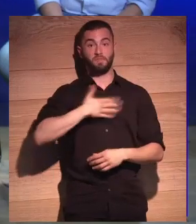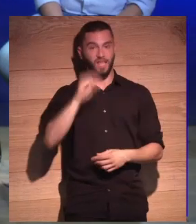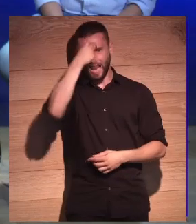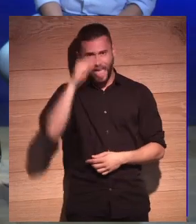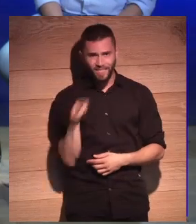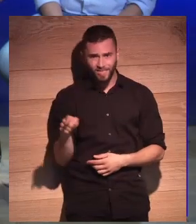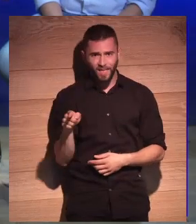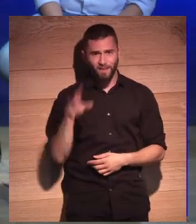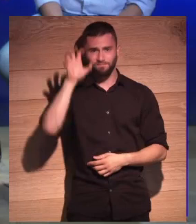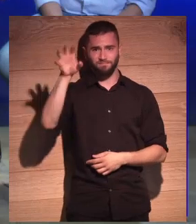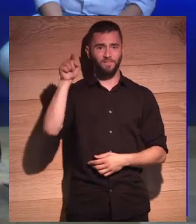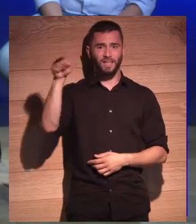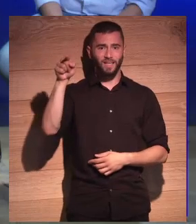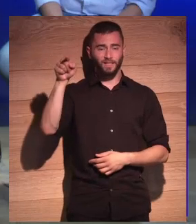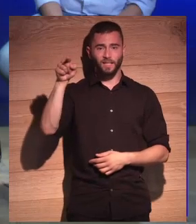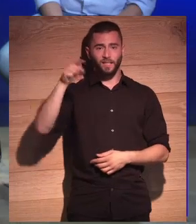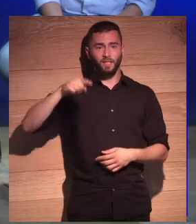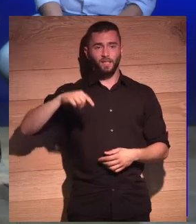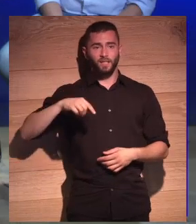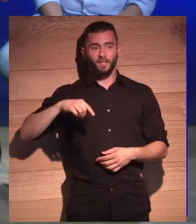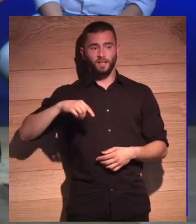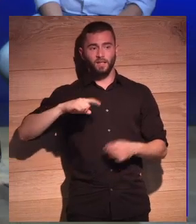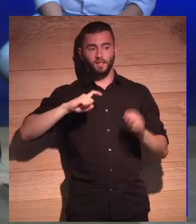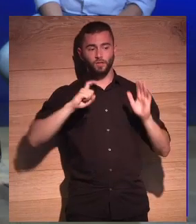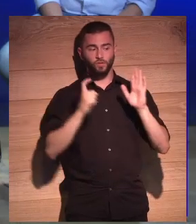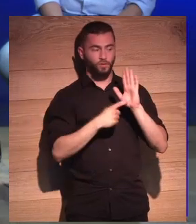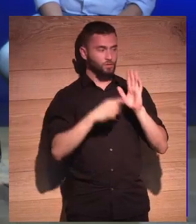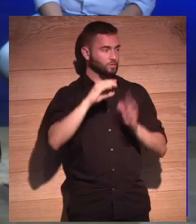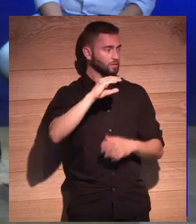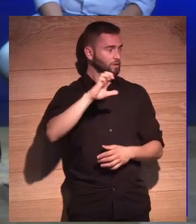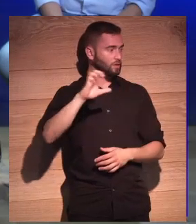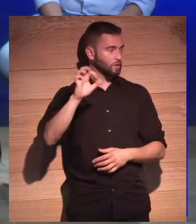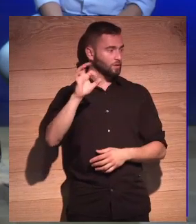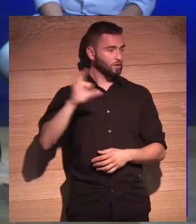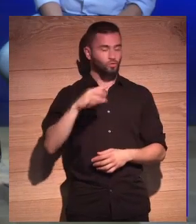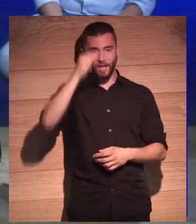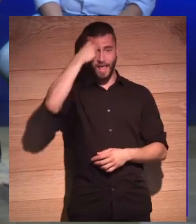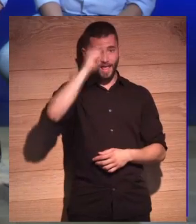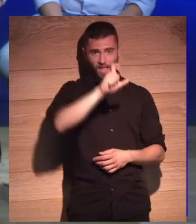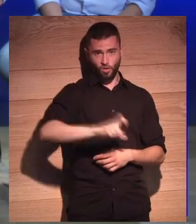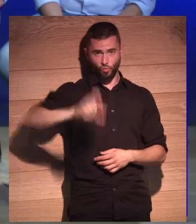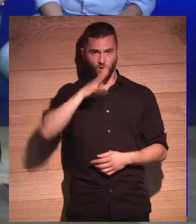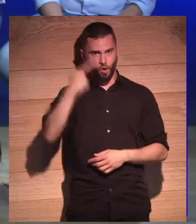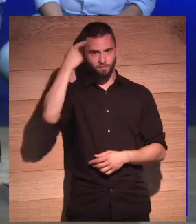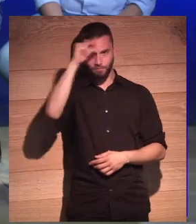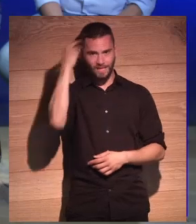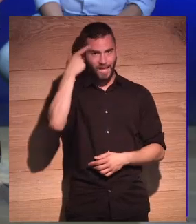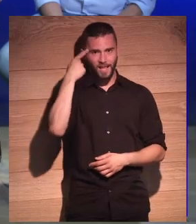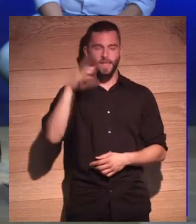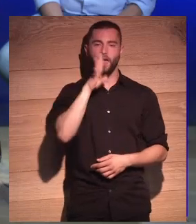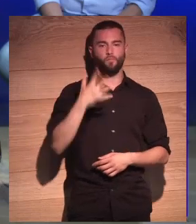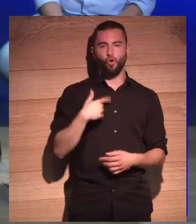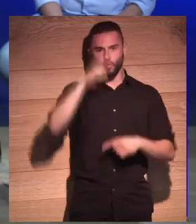India, donde prácticamente todos los CEOs de las grandes multinacionales son hindúes por su mentalidad y su